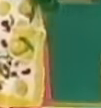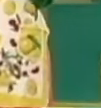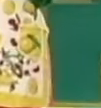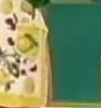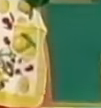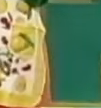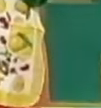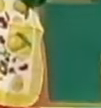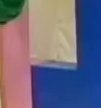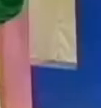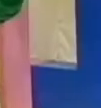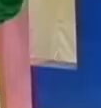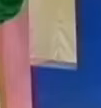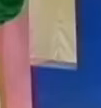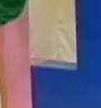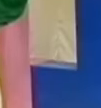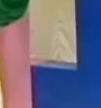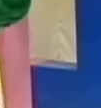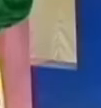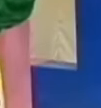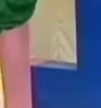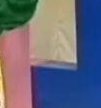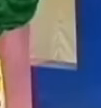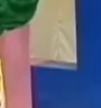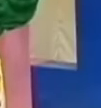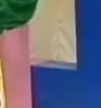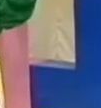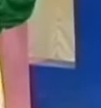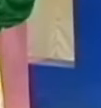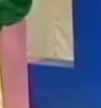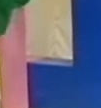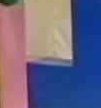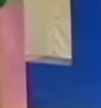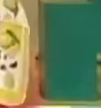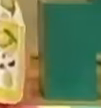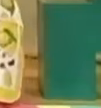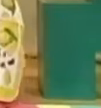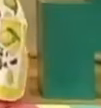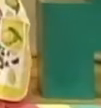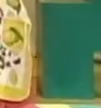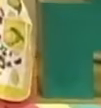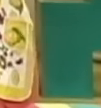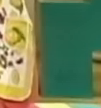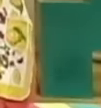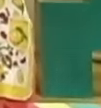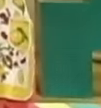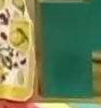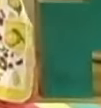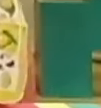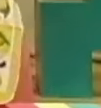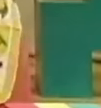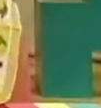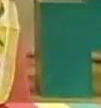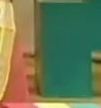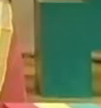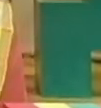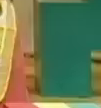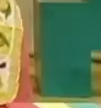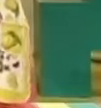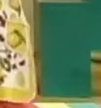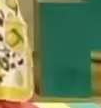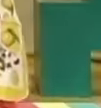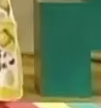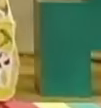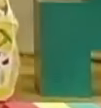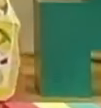Wilson? ¡Vamos a jugar al robot! ¡Cham, cham! El niño robot le dice a